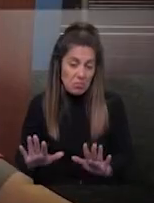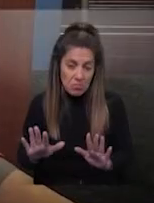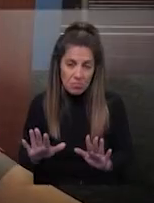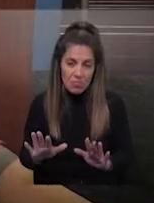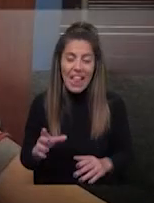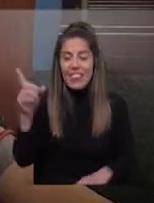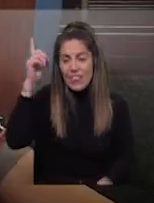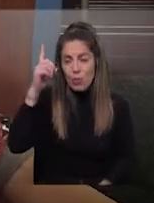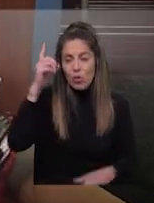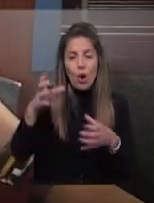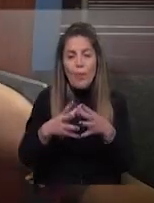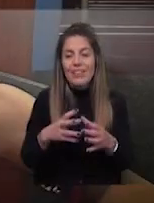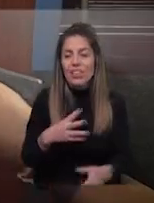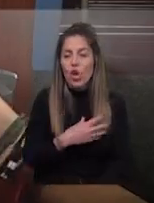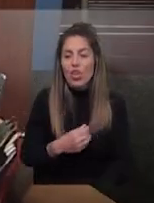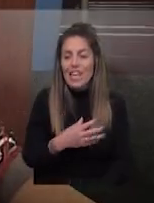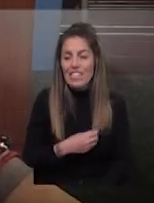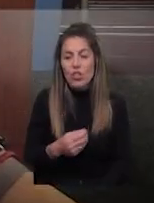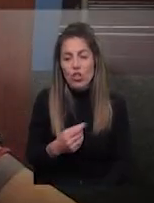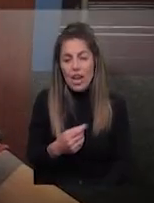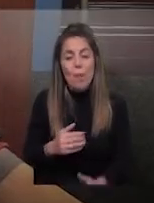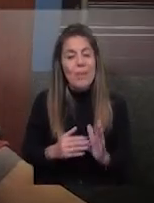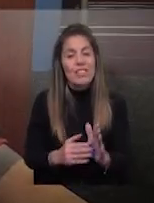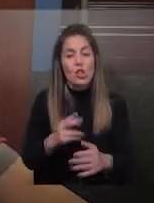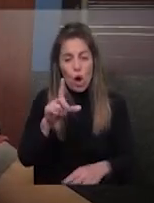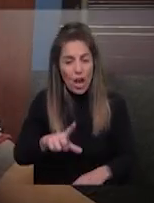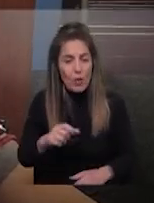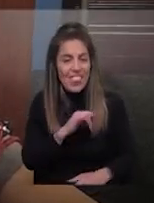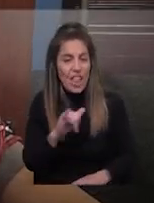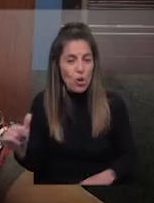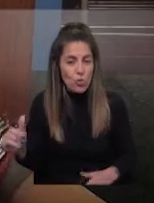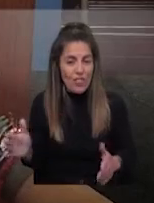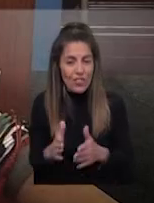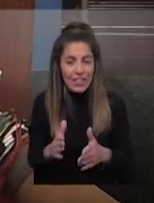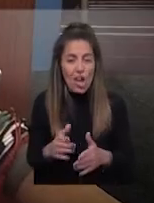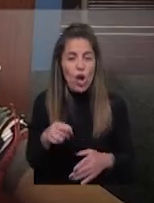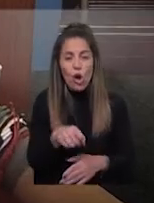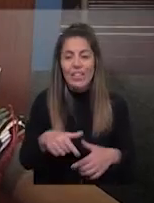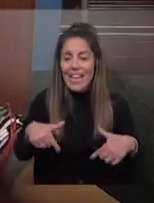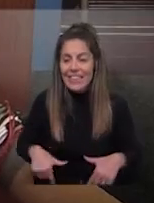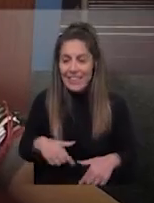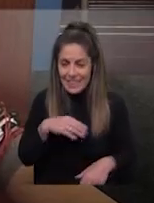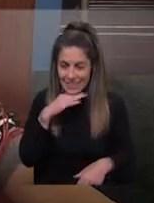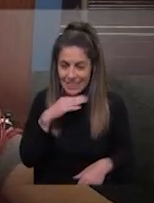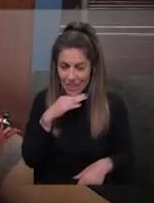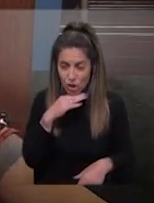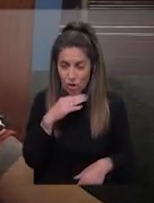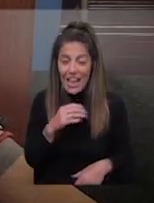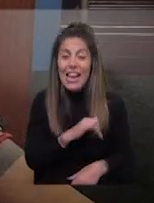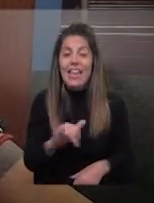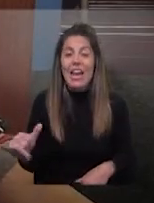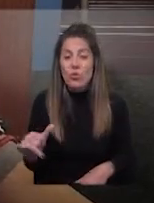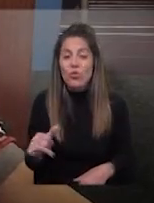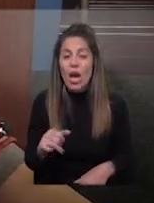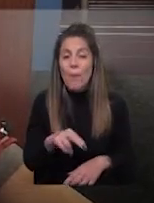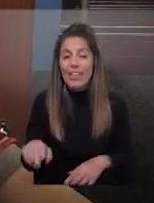El diputado del Partido Nacional, Alfonso Lereté, presentó este lunes una denuncia ante la JUTEP contra la Intendencia de Canelones. La denuncia es por